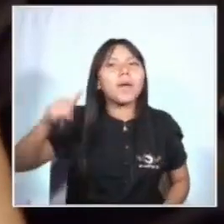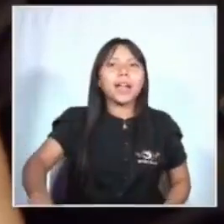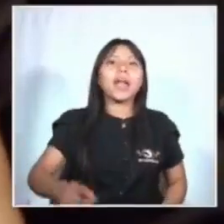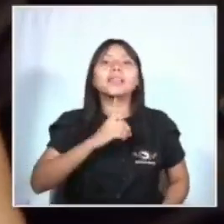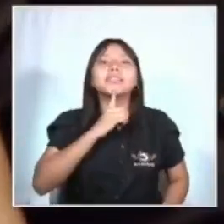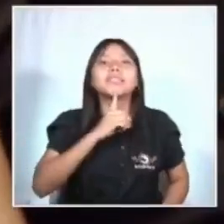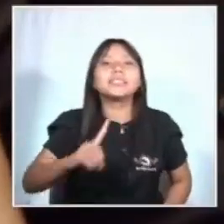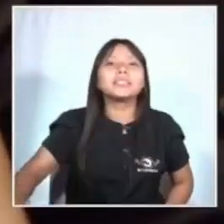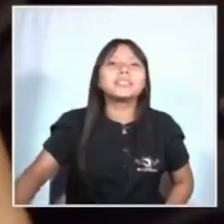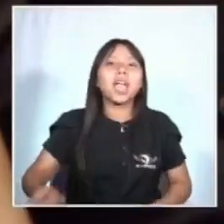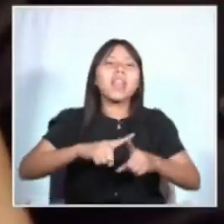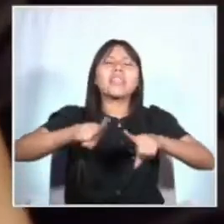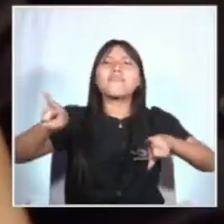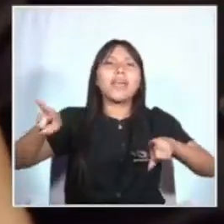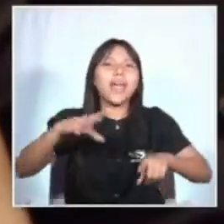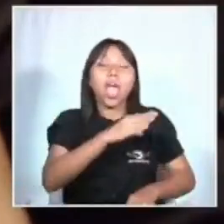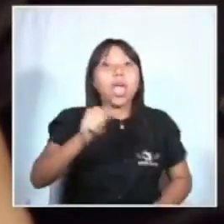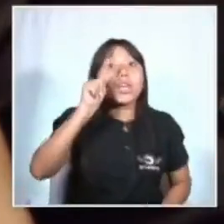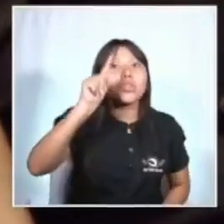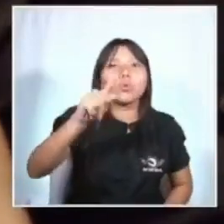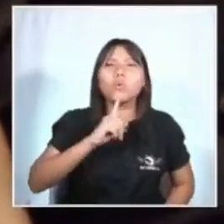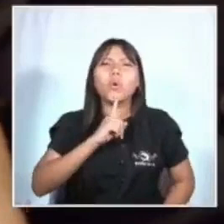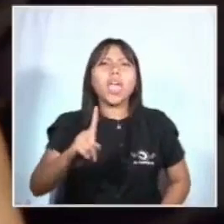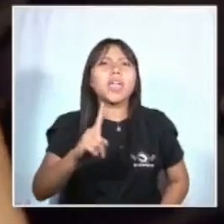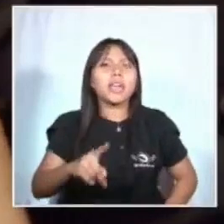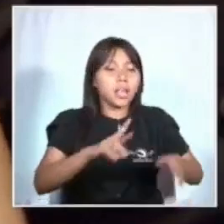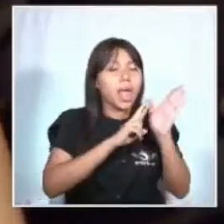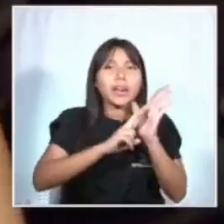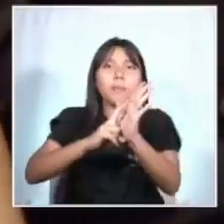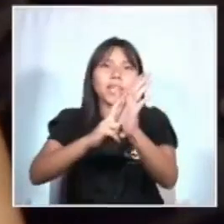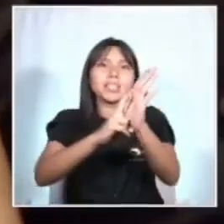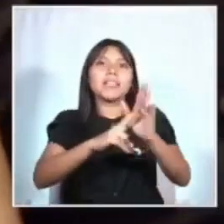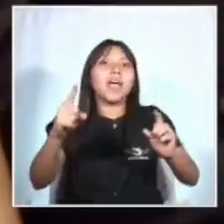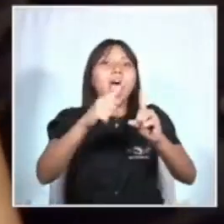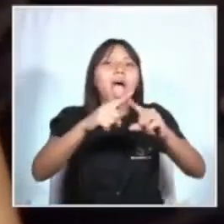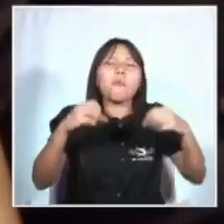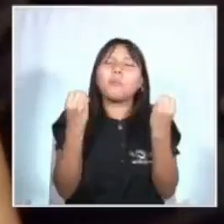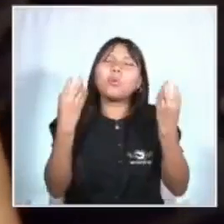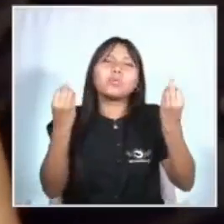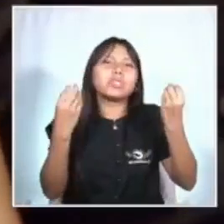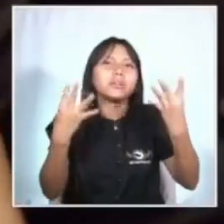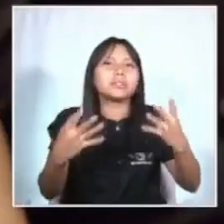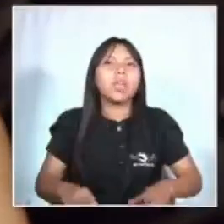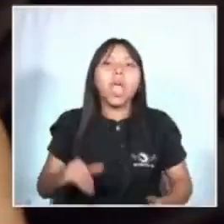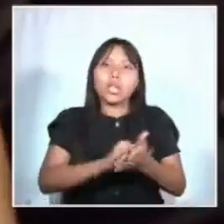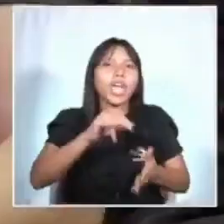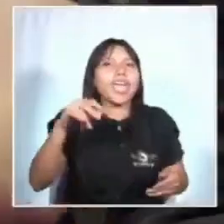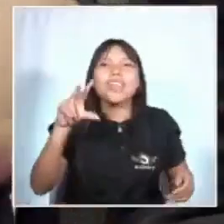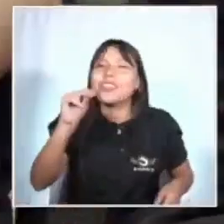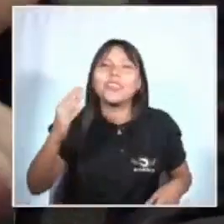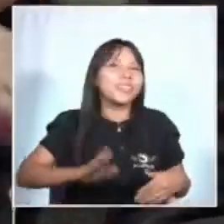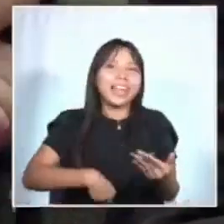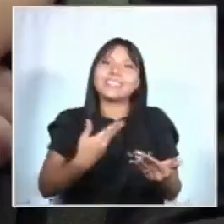diferente. Y tú representas a cientos de miles que no nacieron